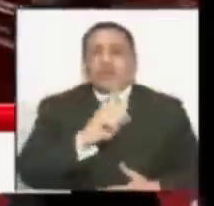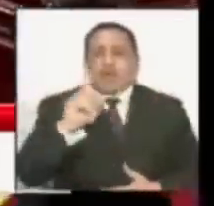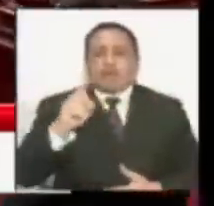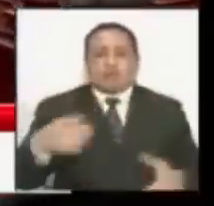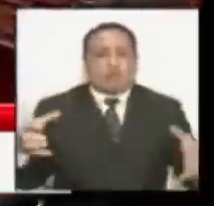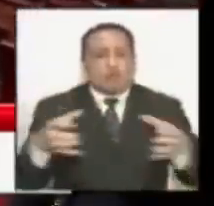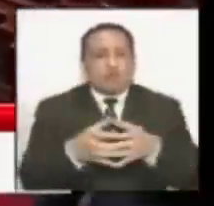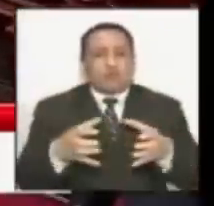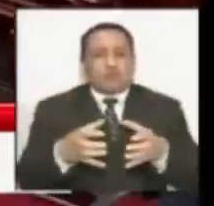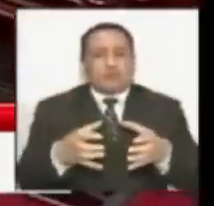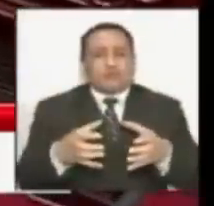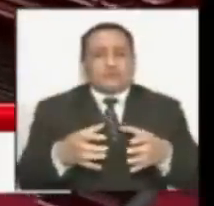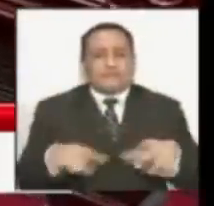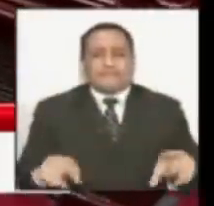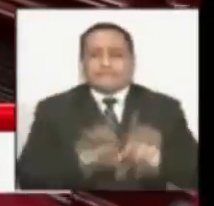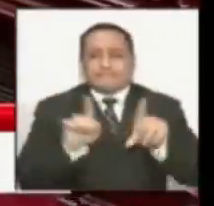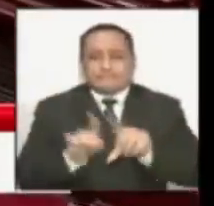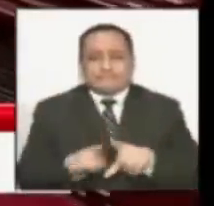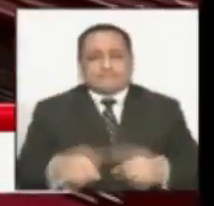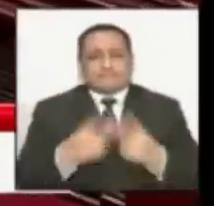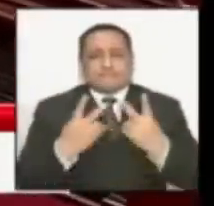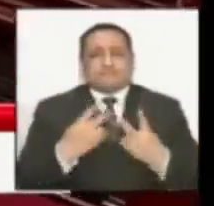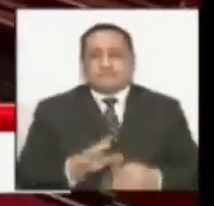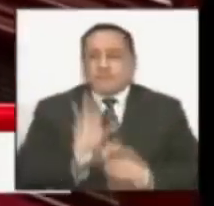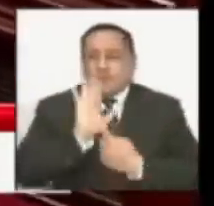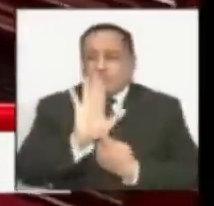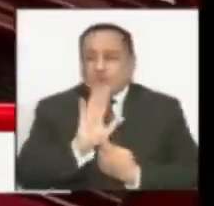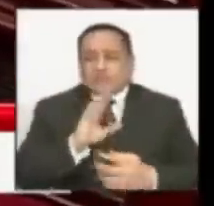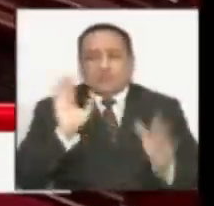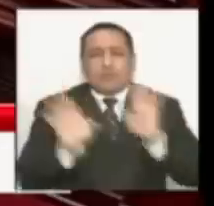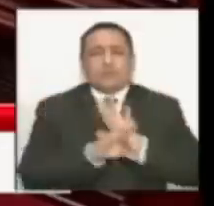Tordo y los Heraldos Negros y otros más.